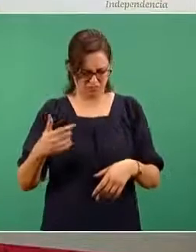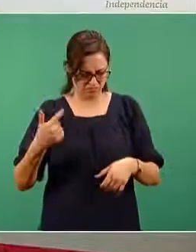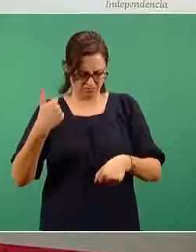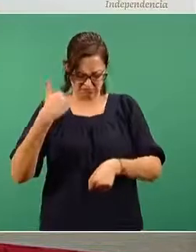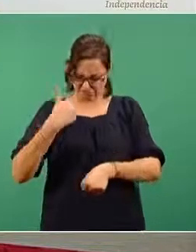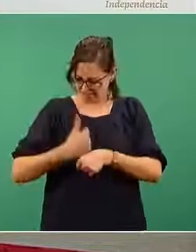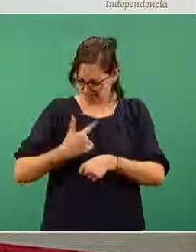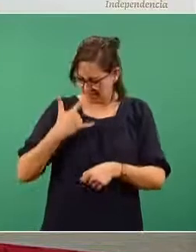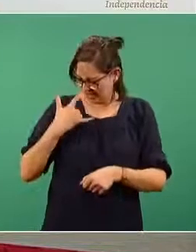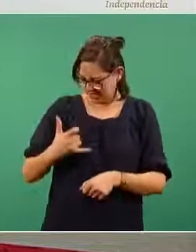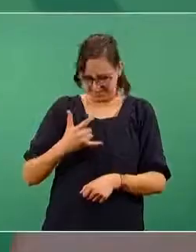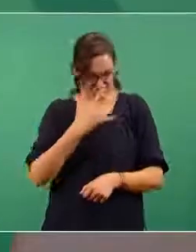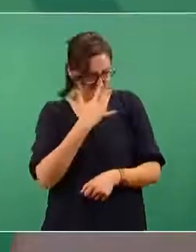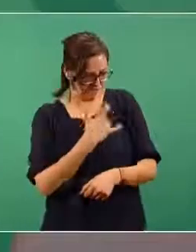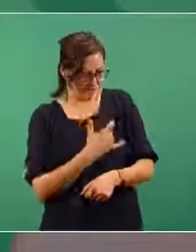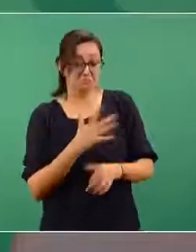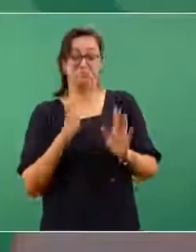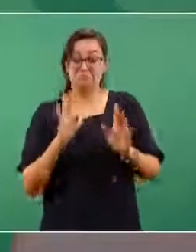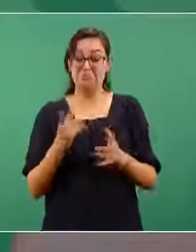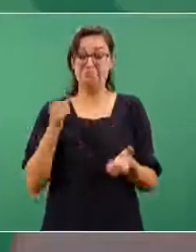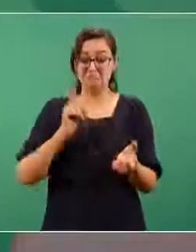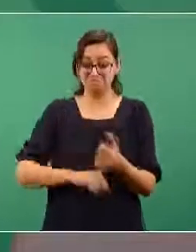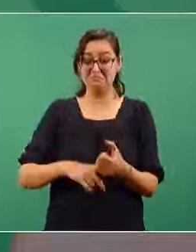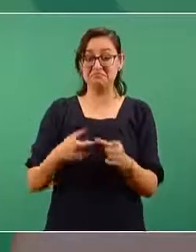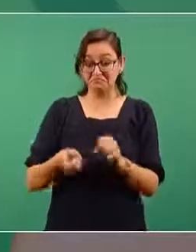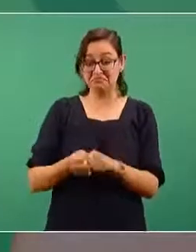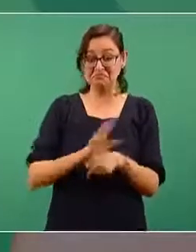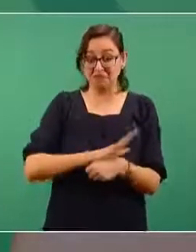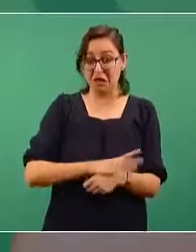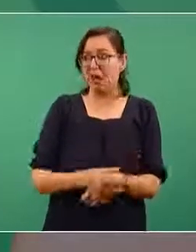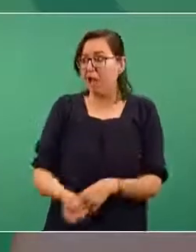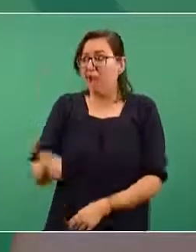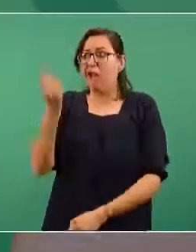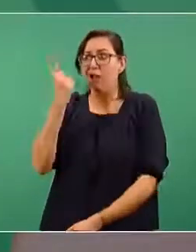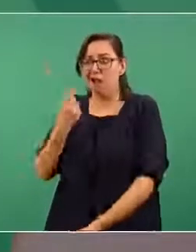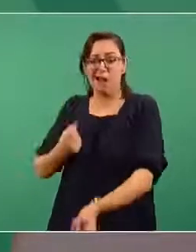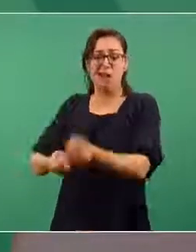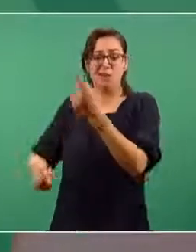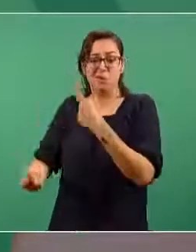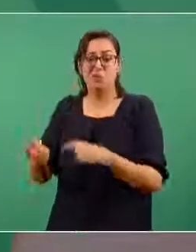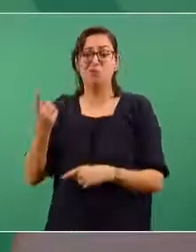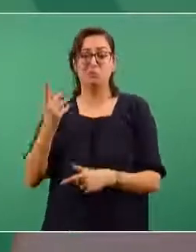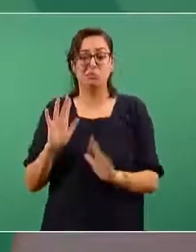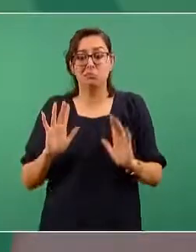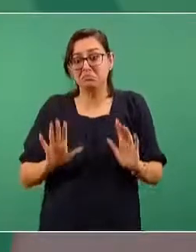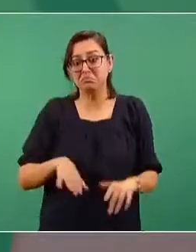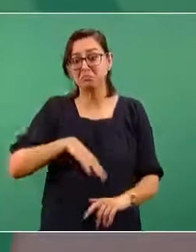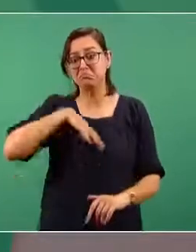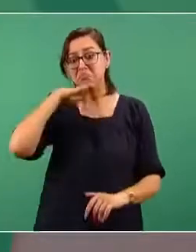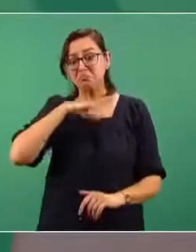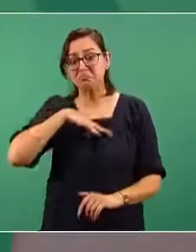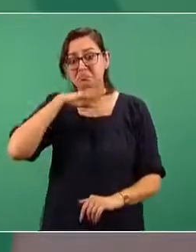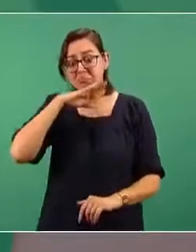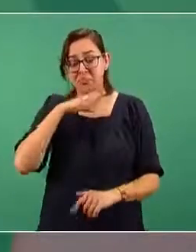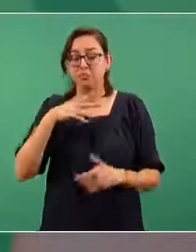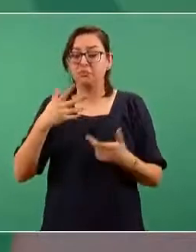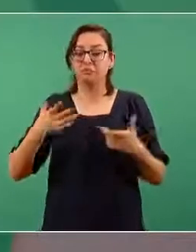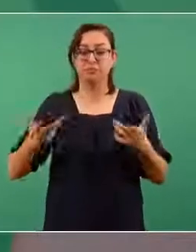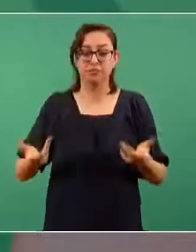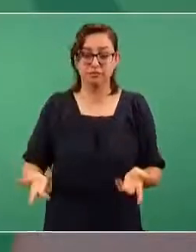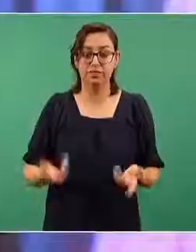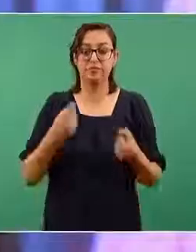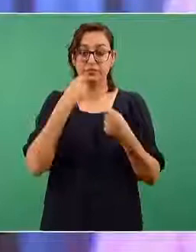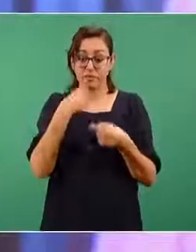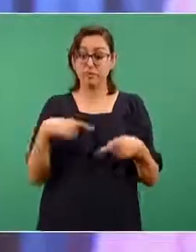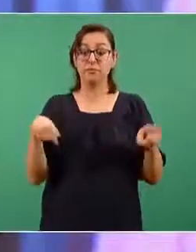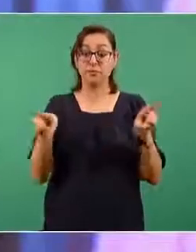Es una enfermedad que ha afectado a múltiples órganos y algo que también pudiera